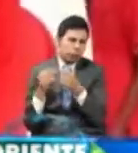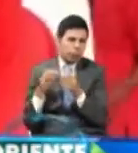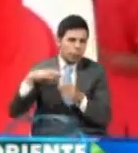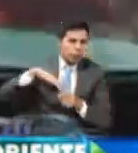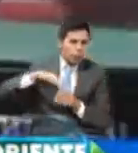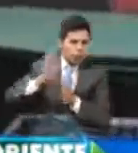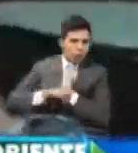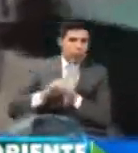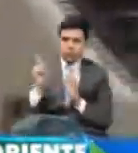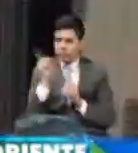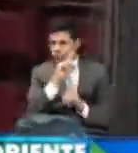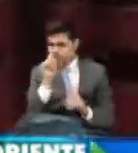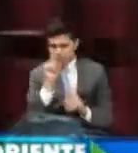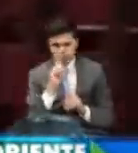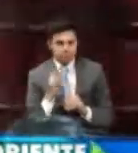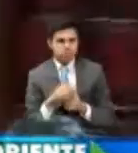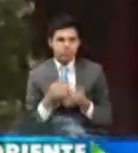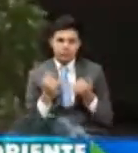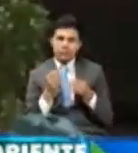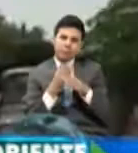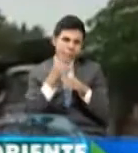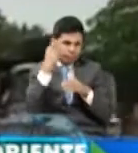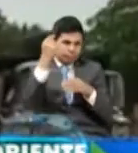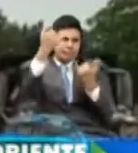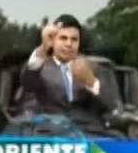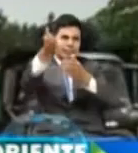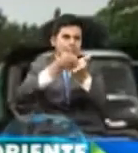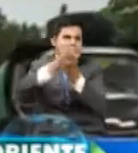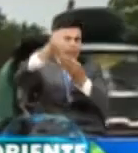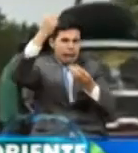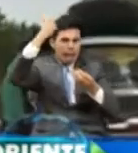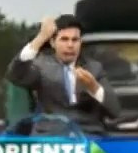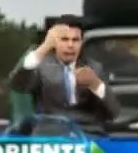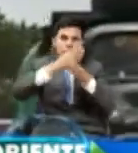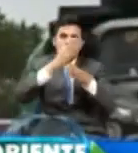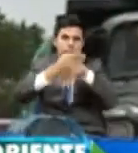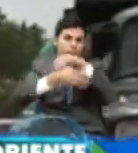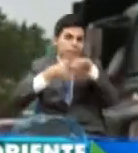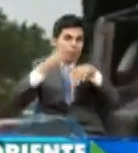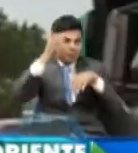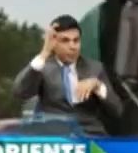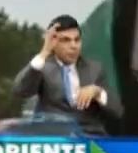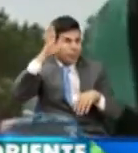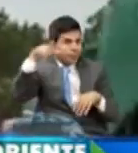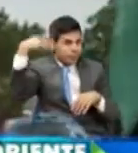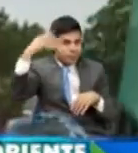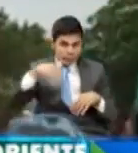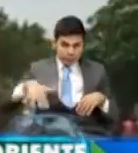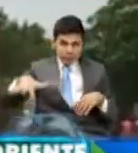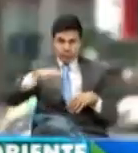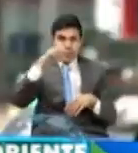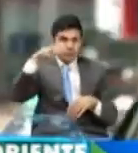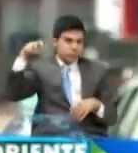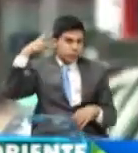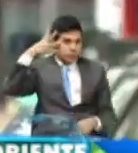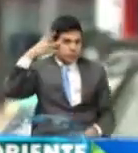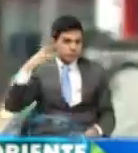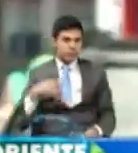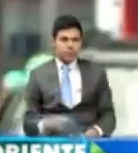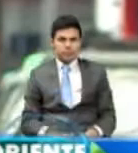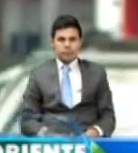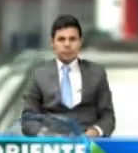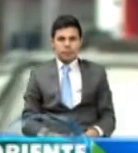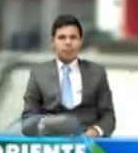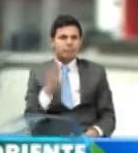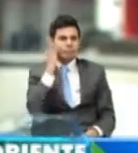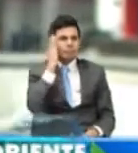descartan acciones, de hecho, ante la crisis que se sigue presentando en el sector, especialmente en esta región de Colombia. Pese a